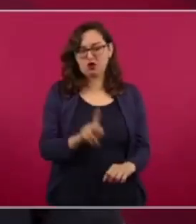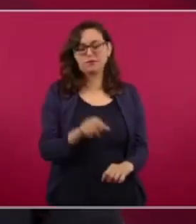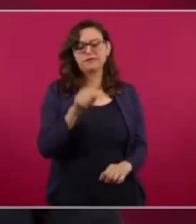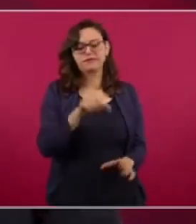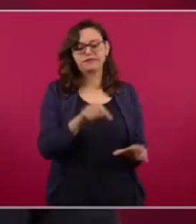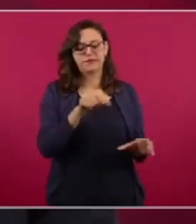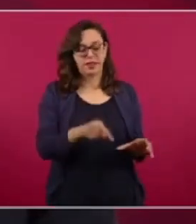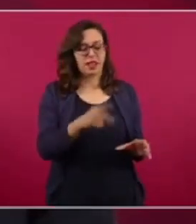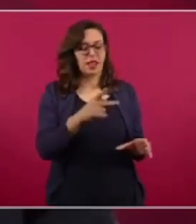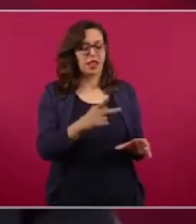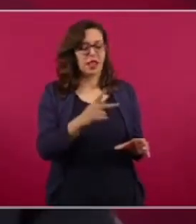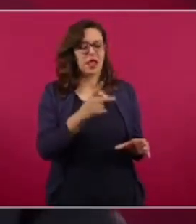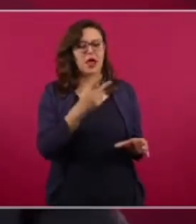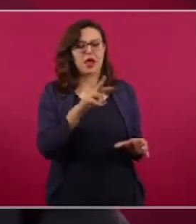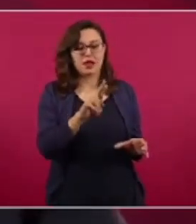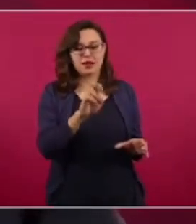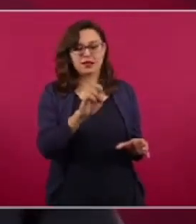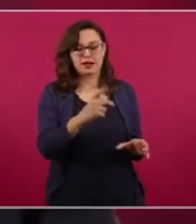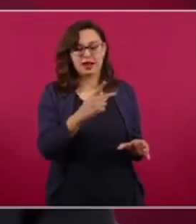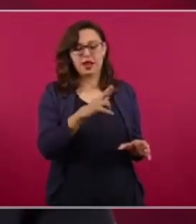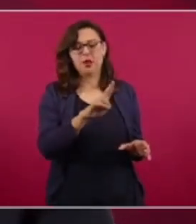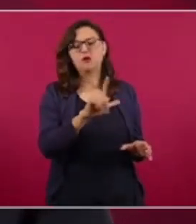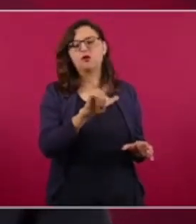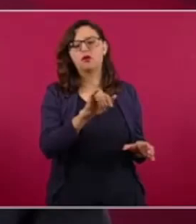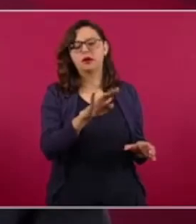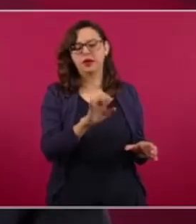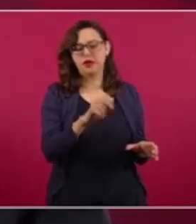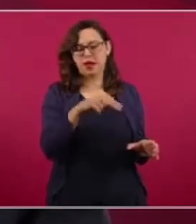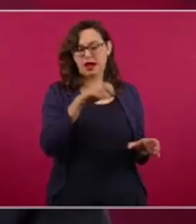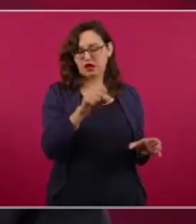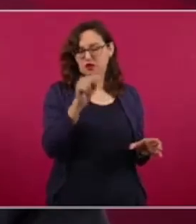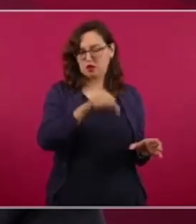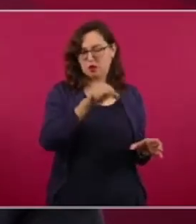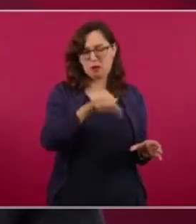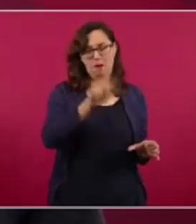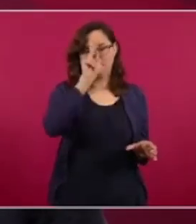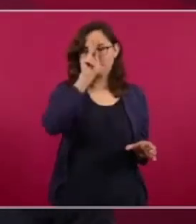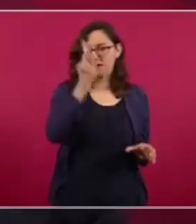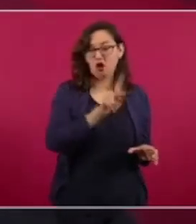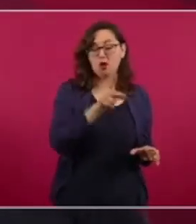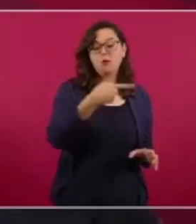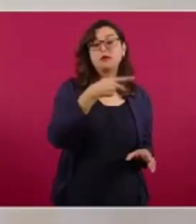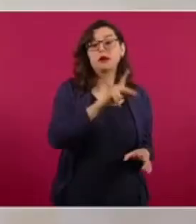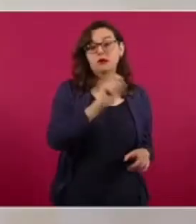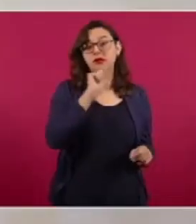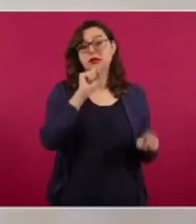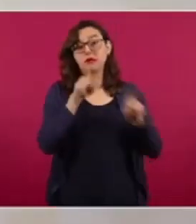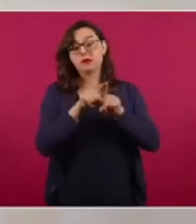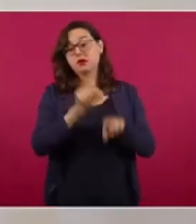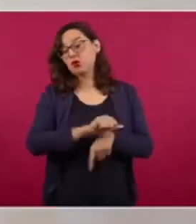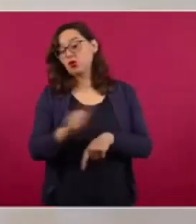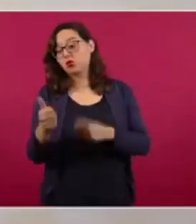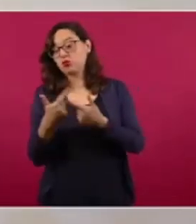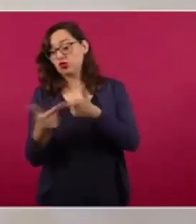Pero también hay en el Partido Demócrata, hay un senador,